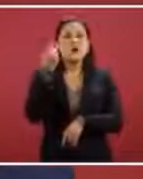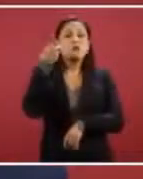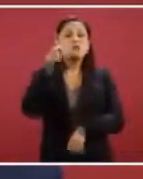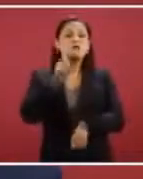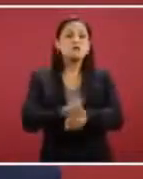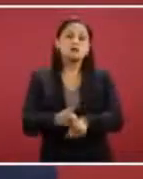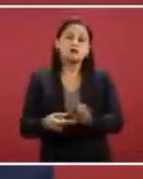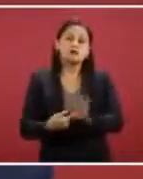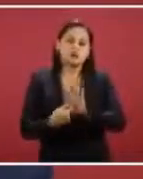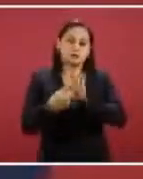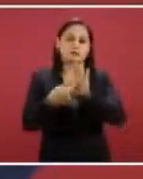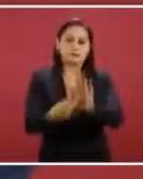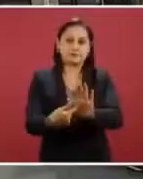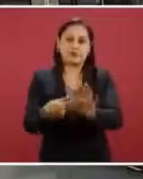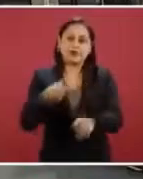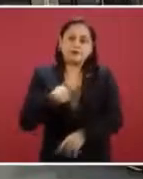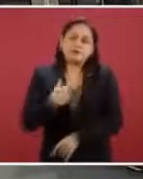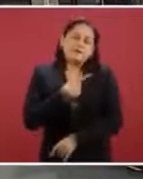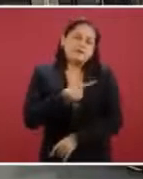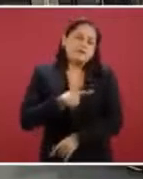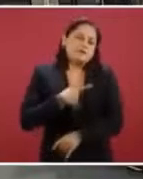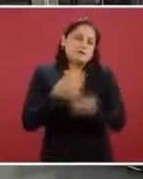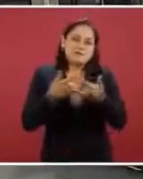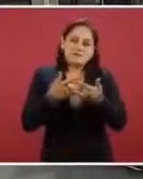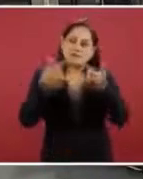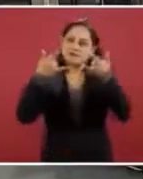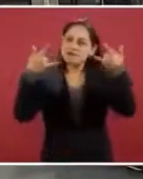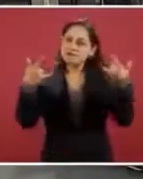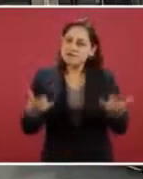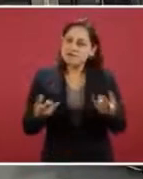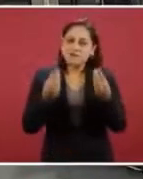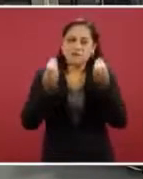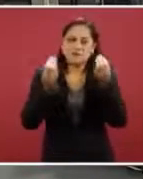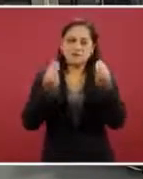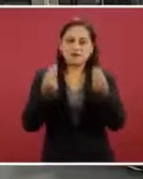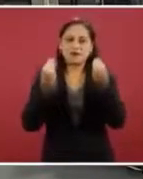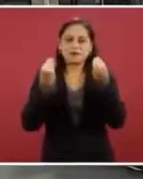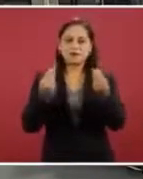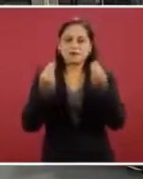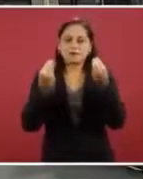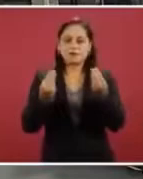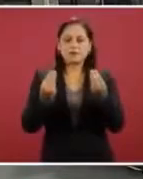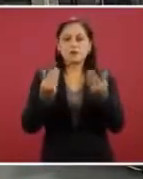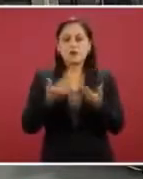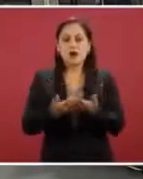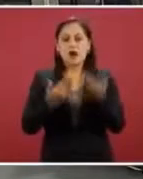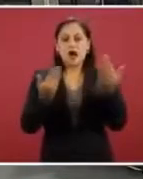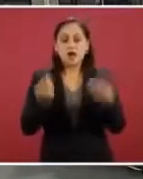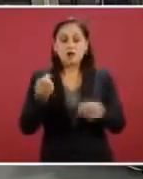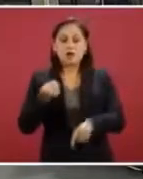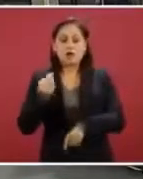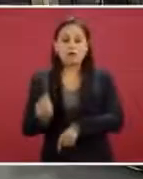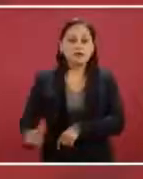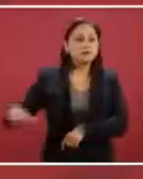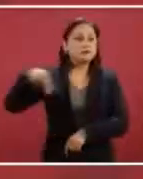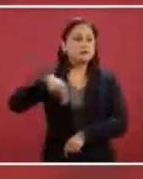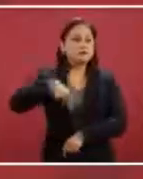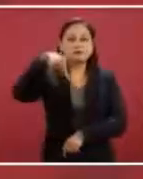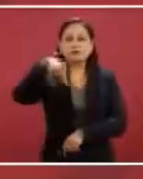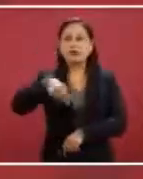aquí, en este lugar donde se hizo la historia, es el lugar